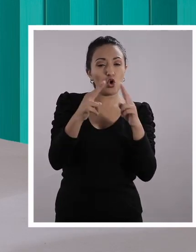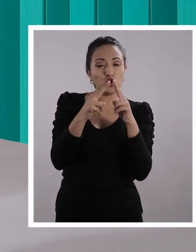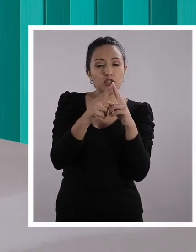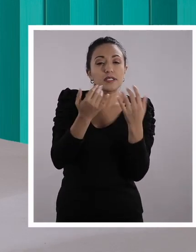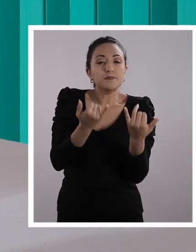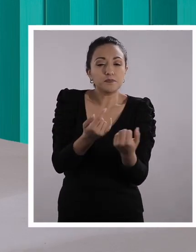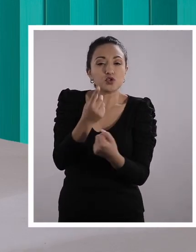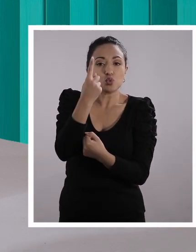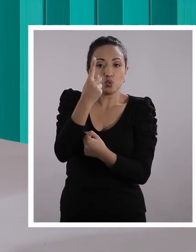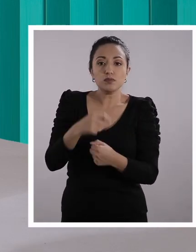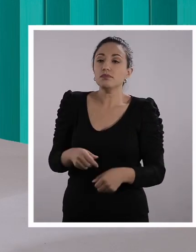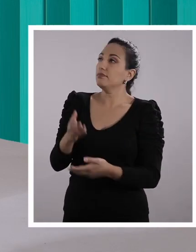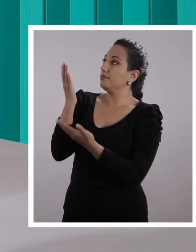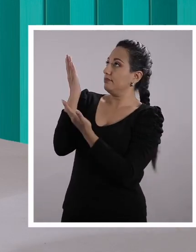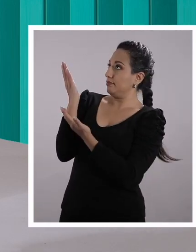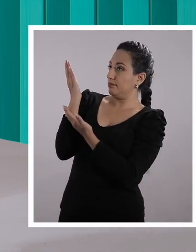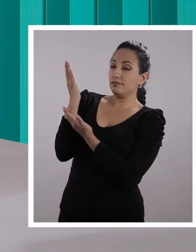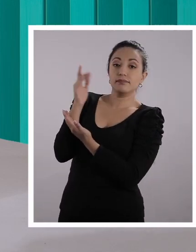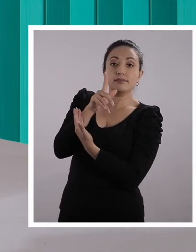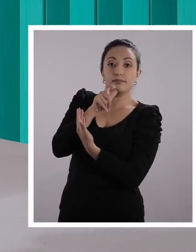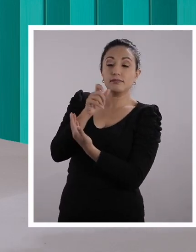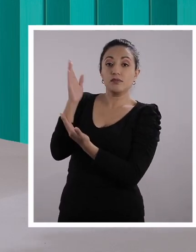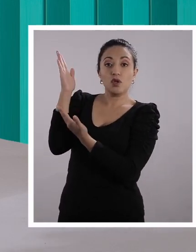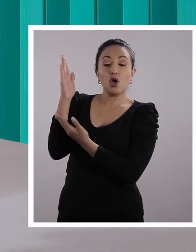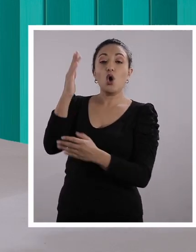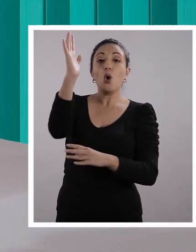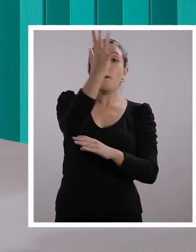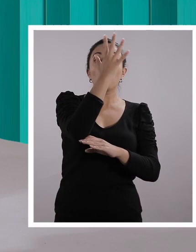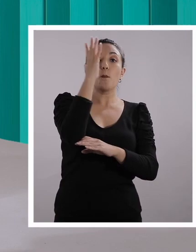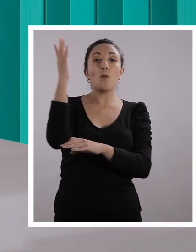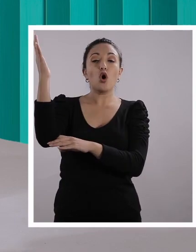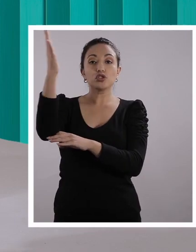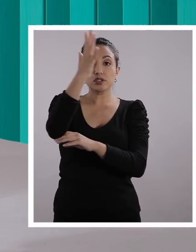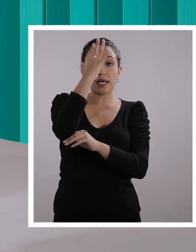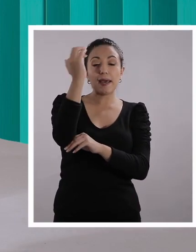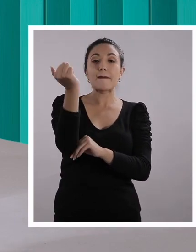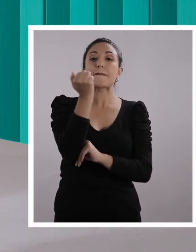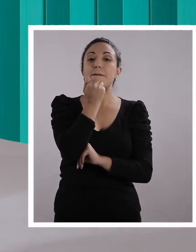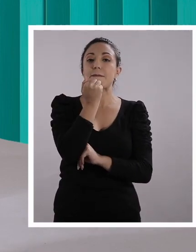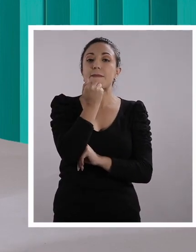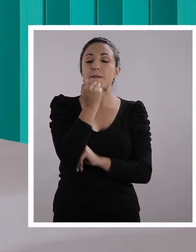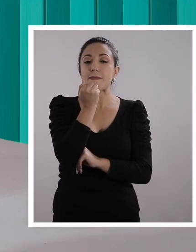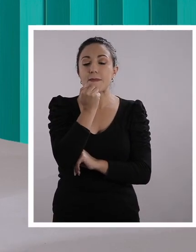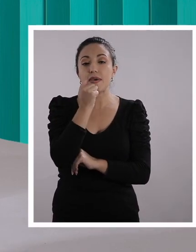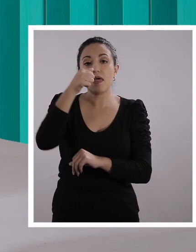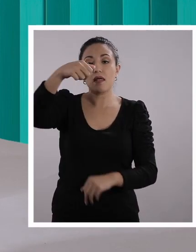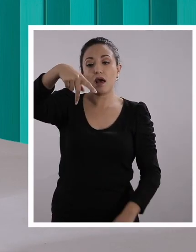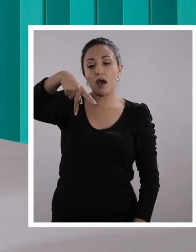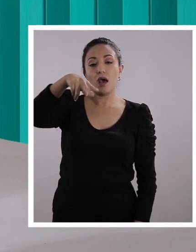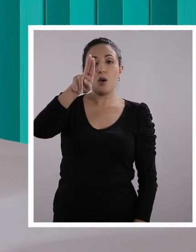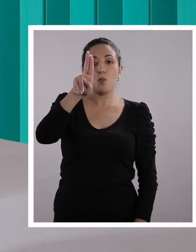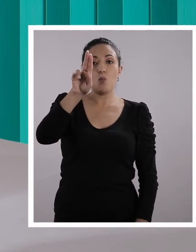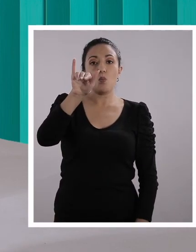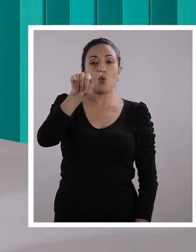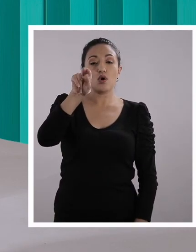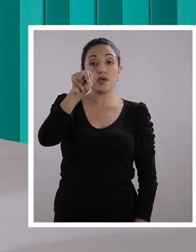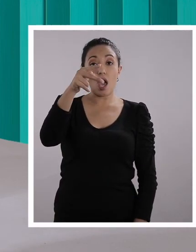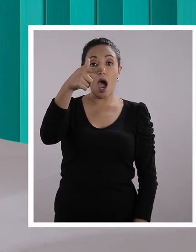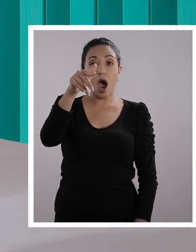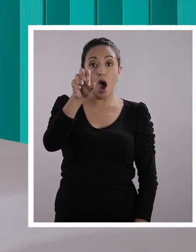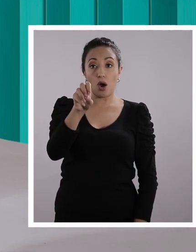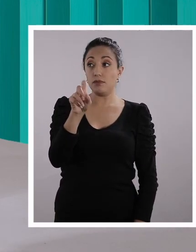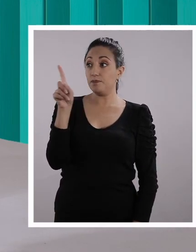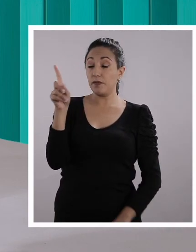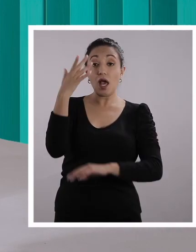vamos a conocer uno de ellos les presento al bosque petrificado de puyango han escuchado de él